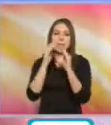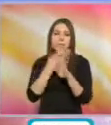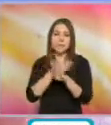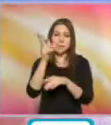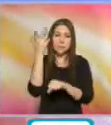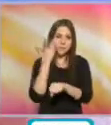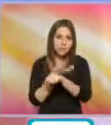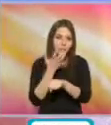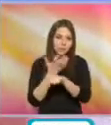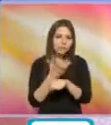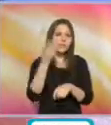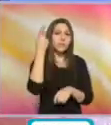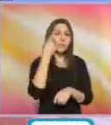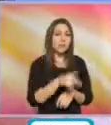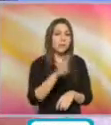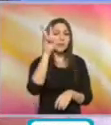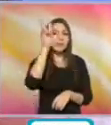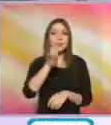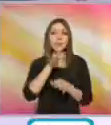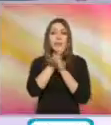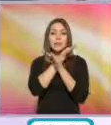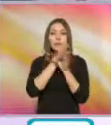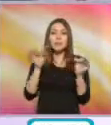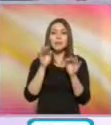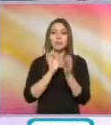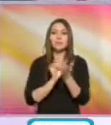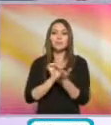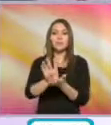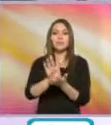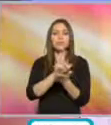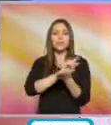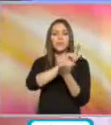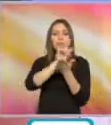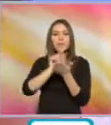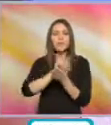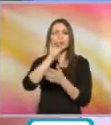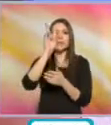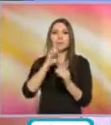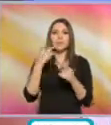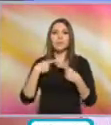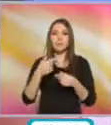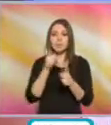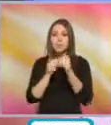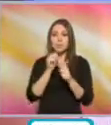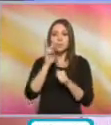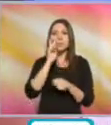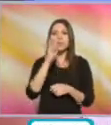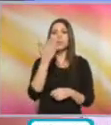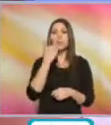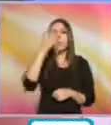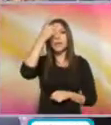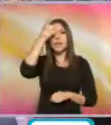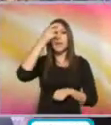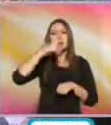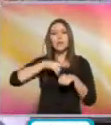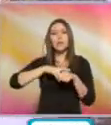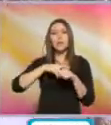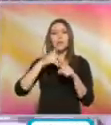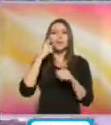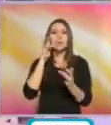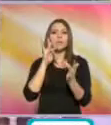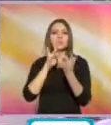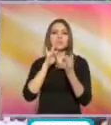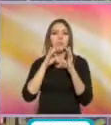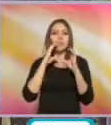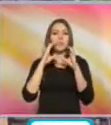famoso tweet que fue además trending topic, después de que se quedan sin director de comunicación, ¿no? ¿Verdad? ¿Qué es COFEFE? El tweet